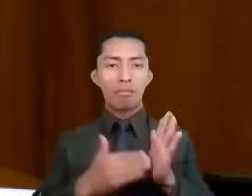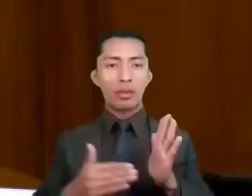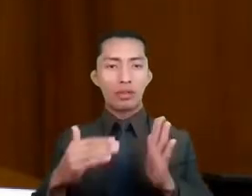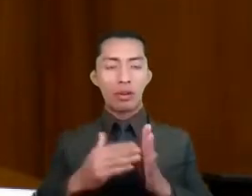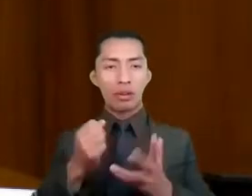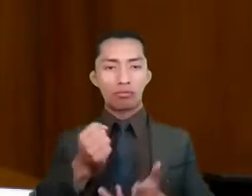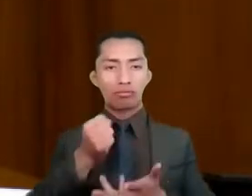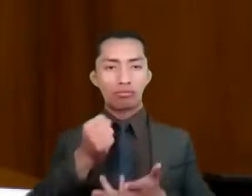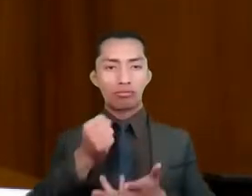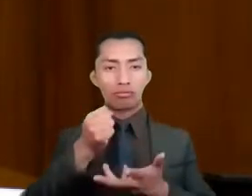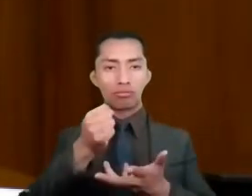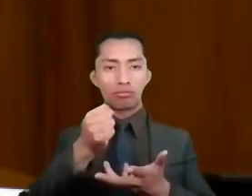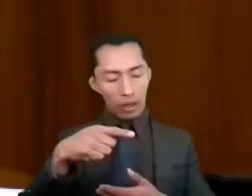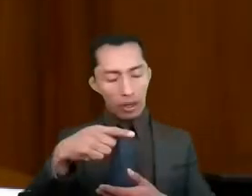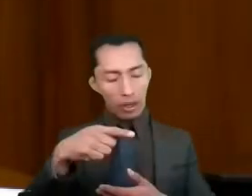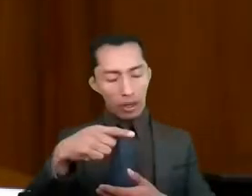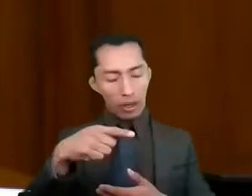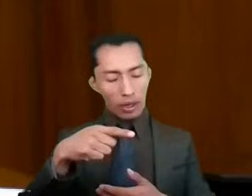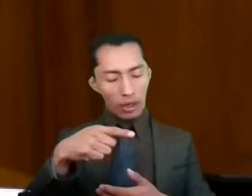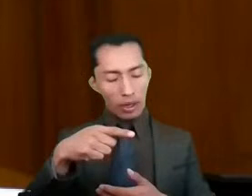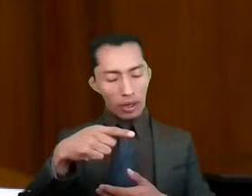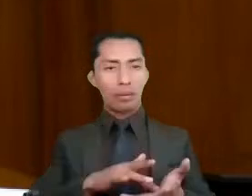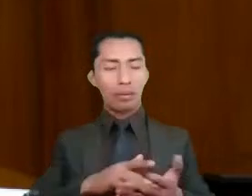y seguimiento.